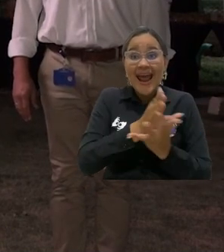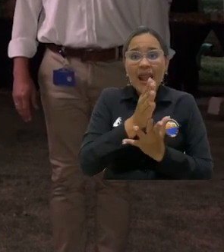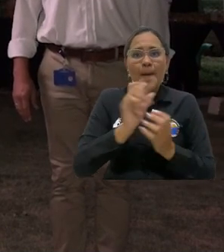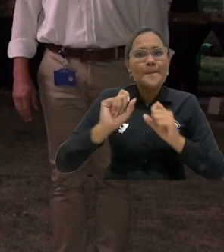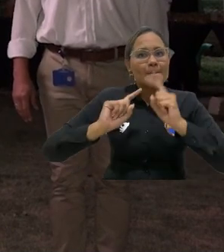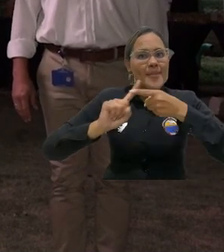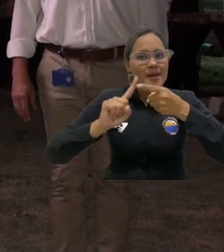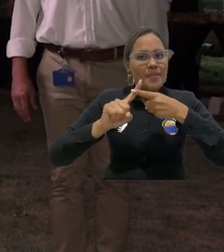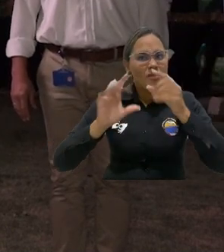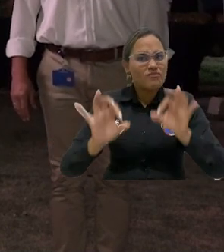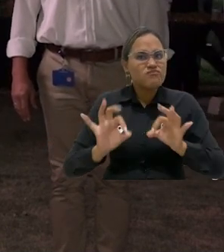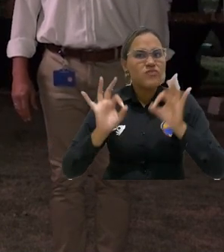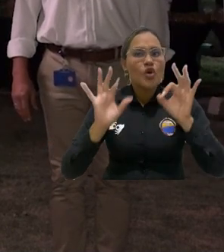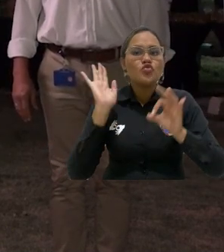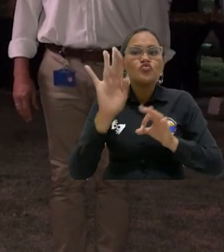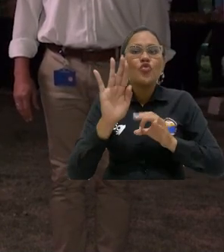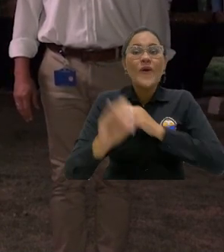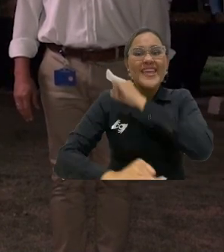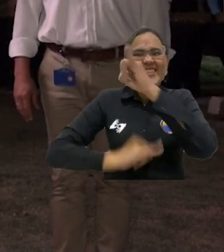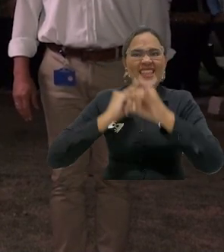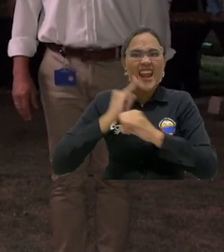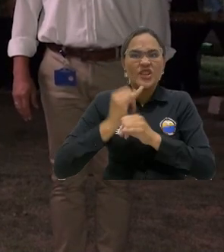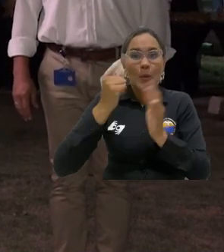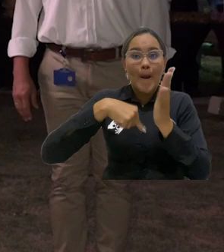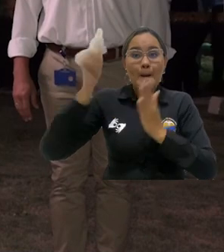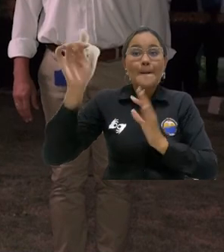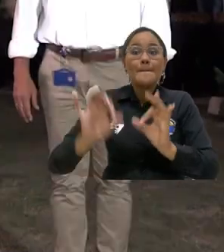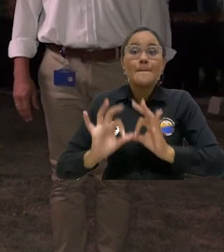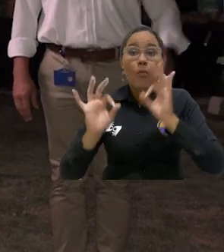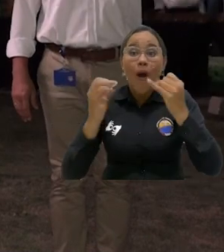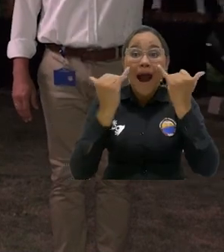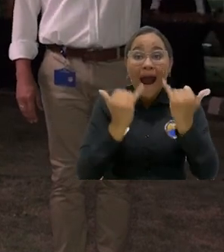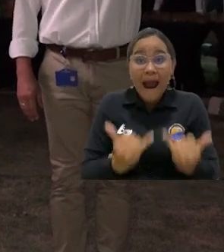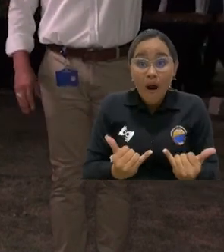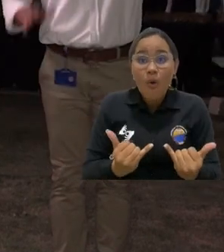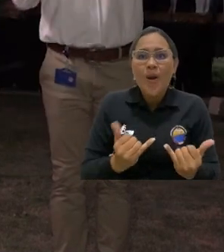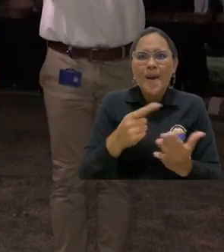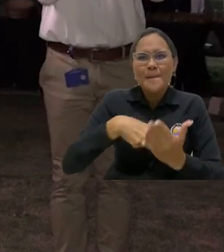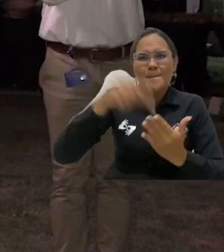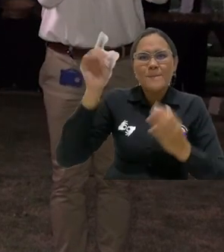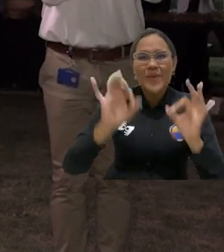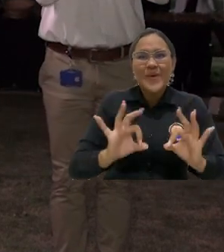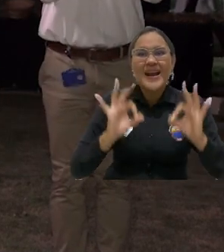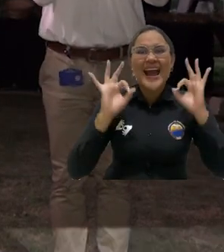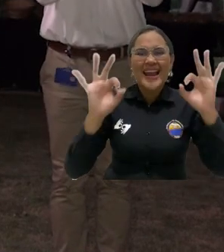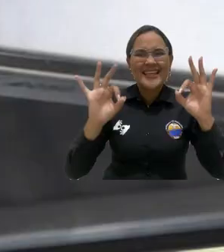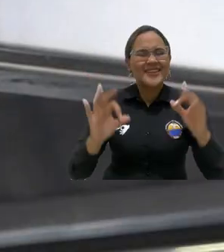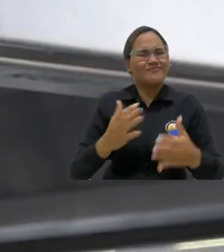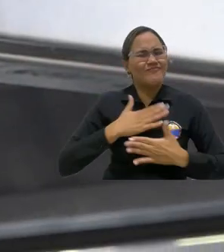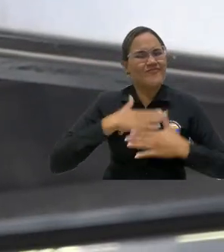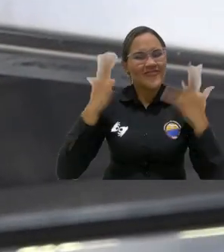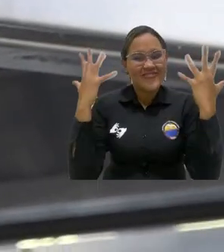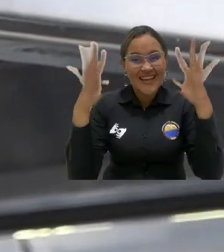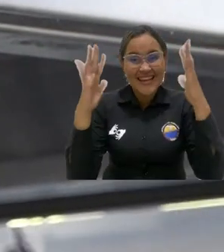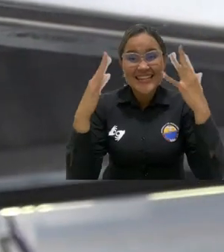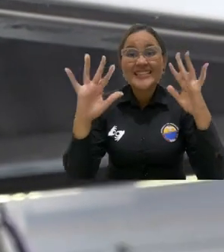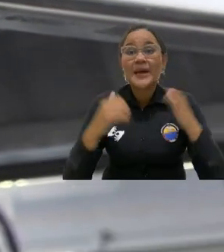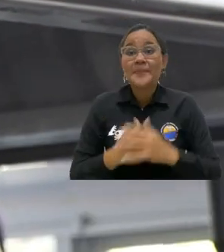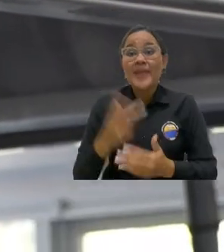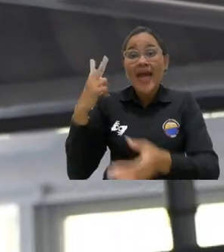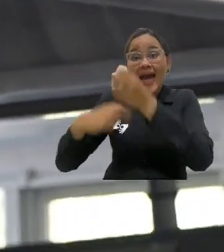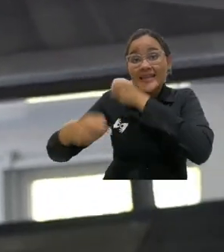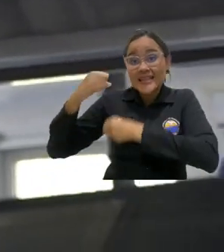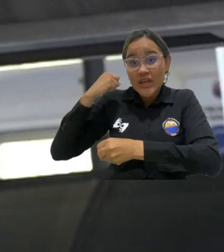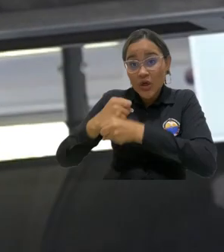acreditado por alta calidad y estoy seguro que es el mejor programa en esta área que tiene el país Así que felicitaciones para todos ustedes por eso tras obtener hace dos